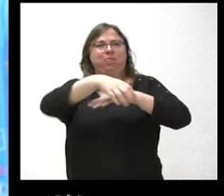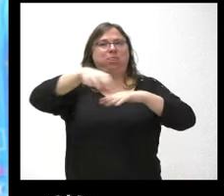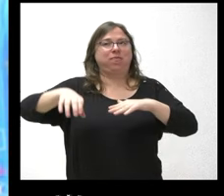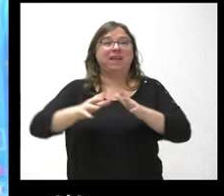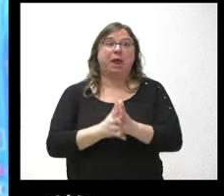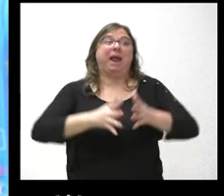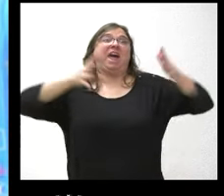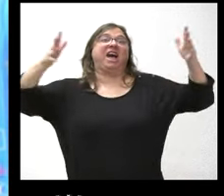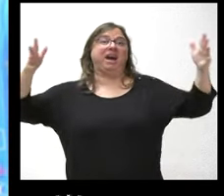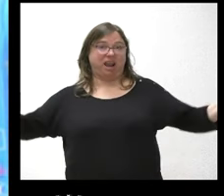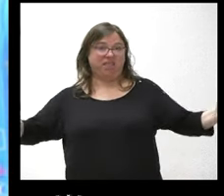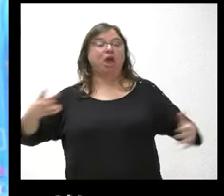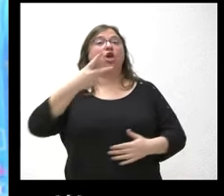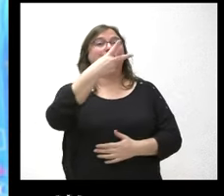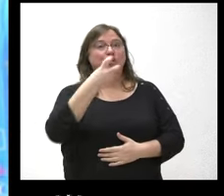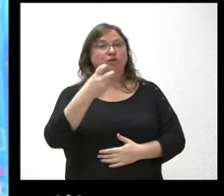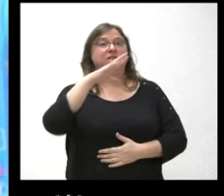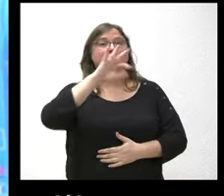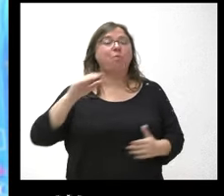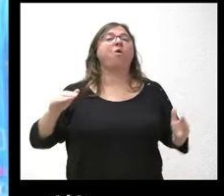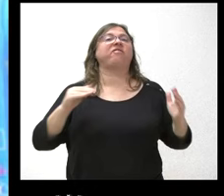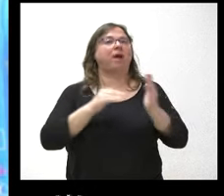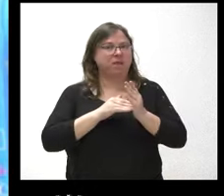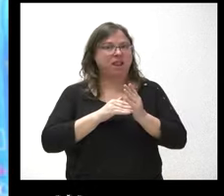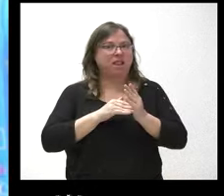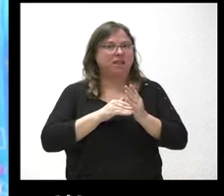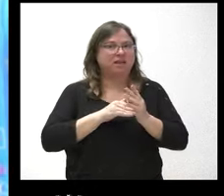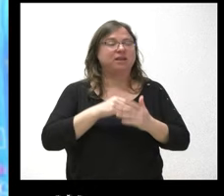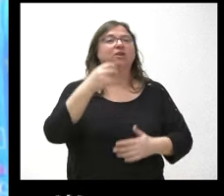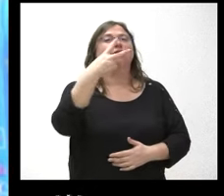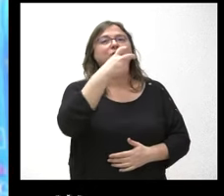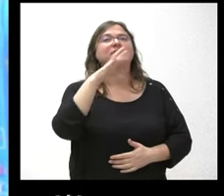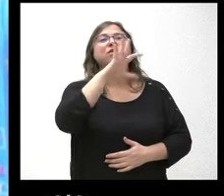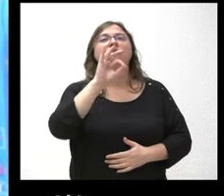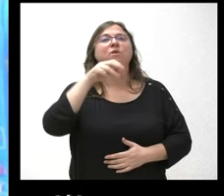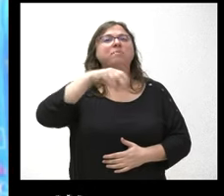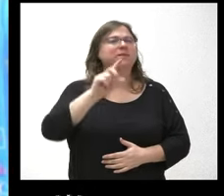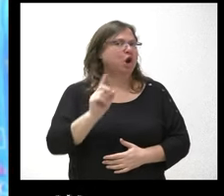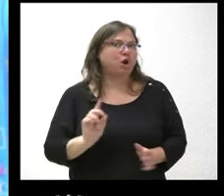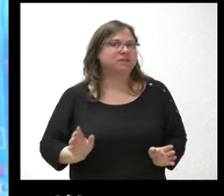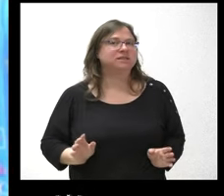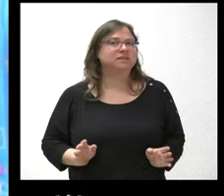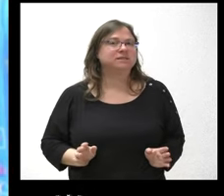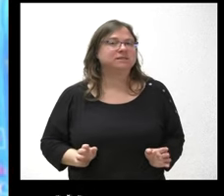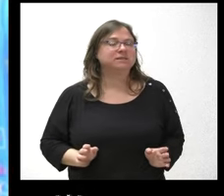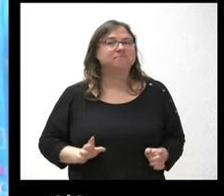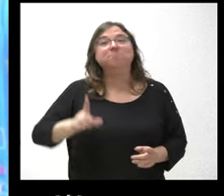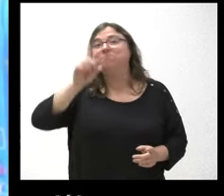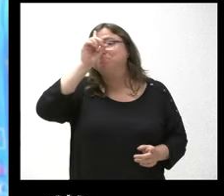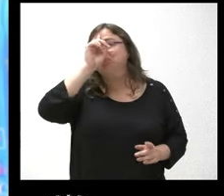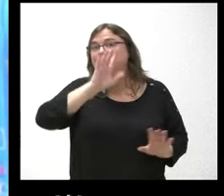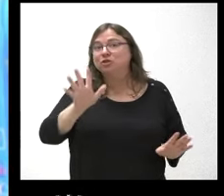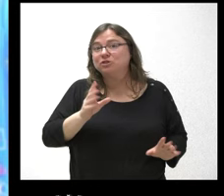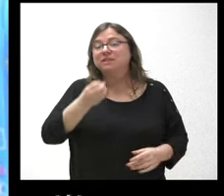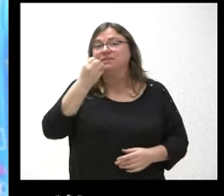gran macroparque de 250.000 megavatios, de 250 megavatios. No sé si estoy en lo